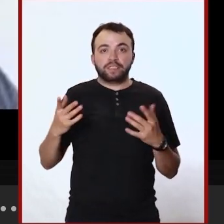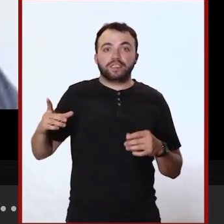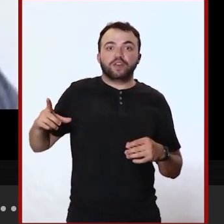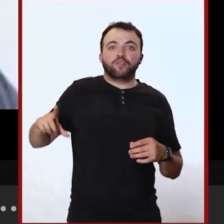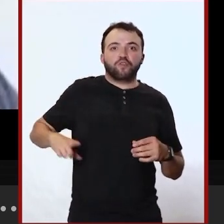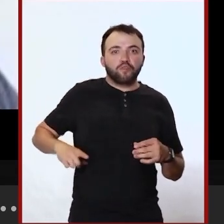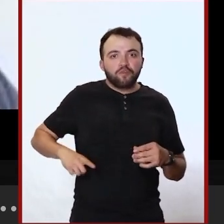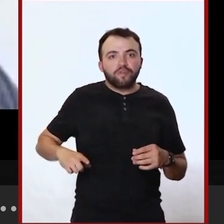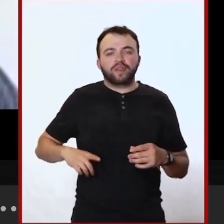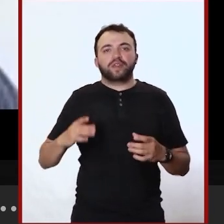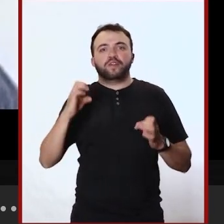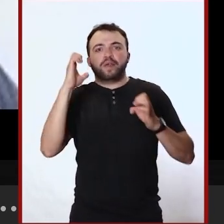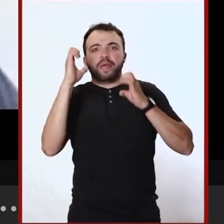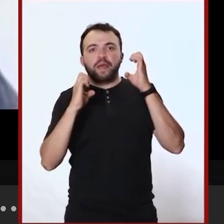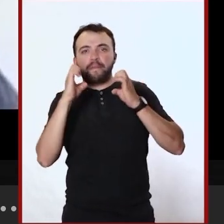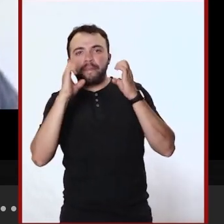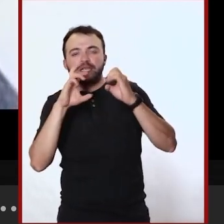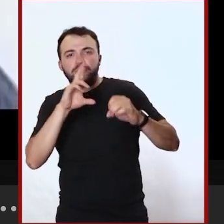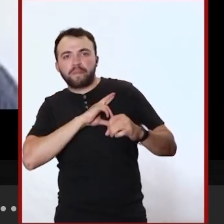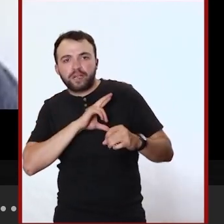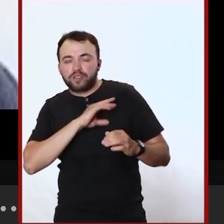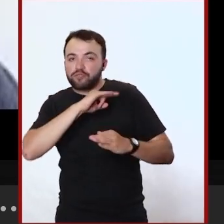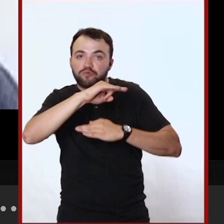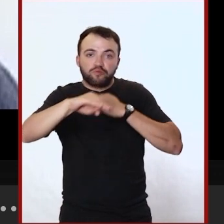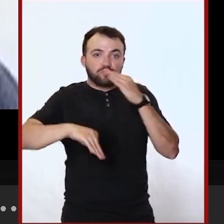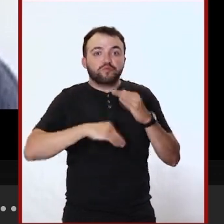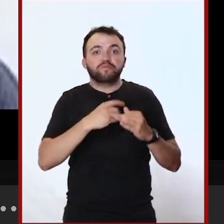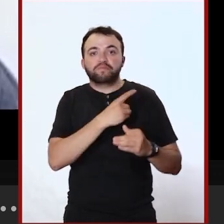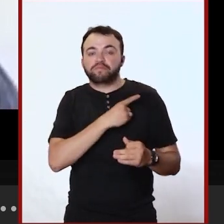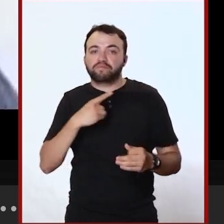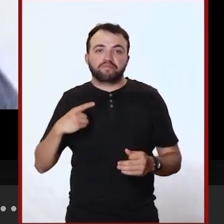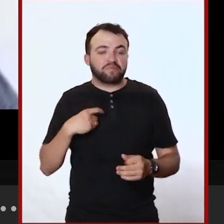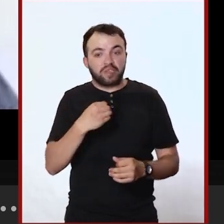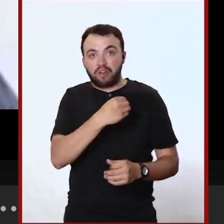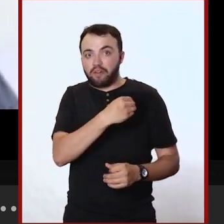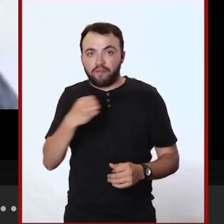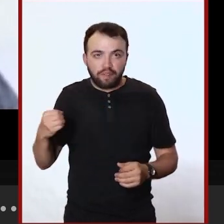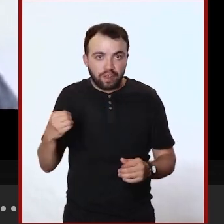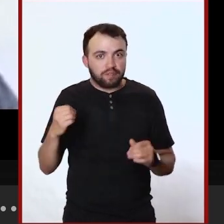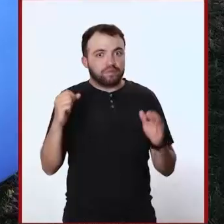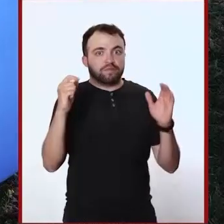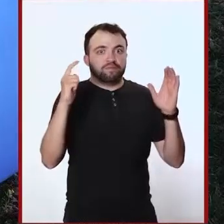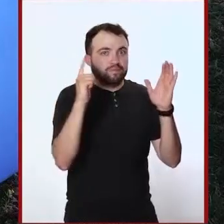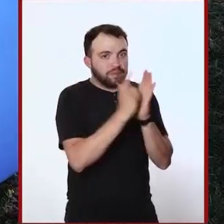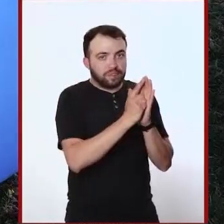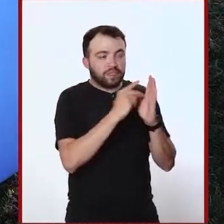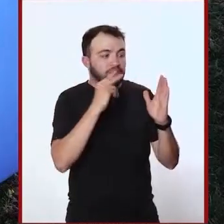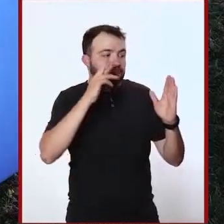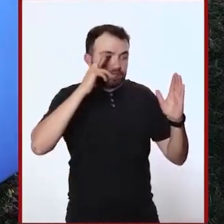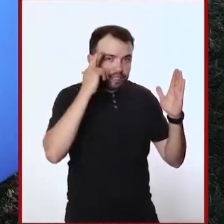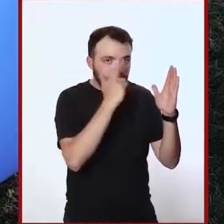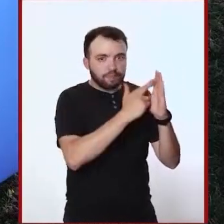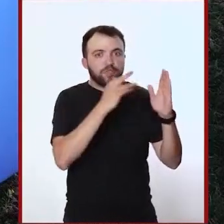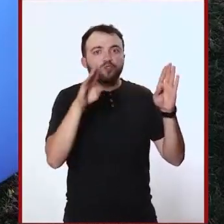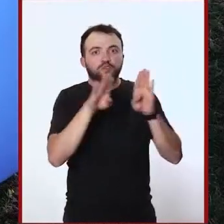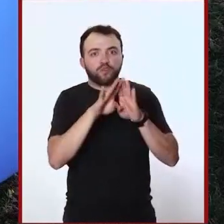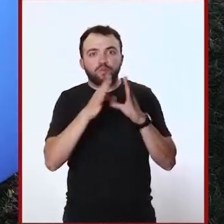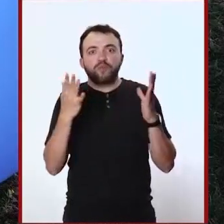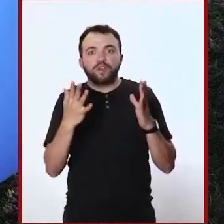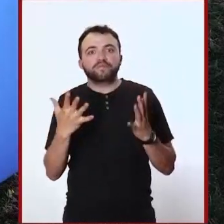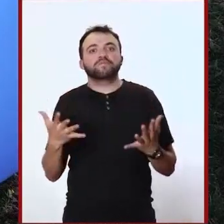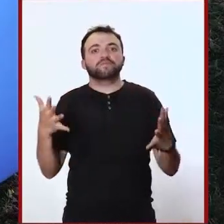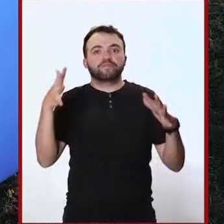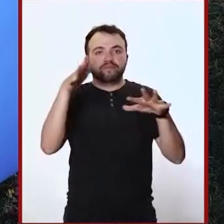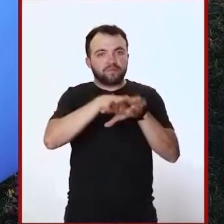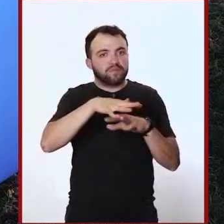educativo, también desde el espacio donde recibimos en nuestra formación profesional. Creo que es algo que también tendría que